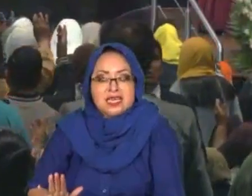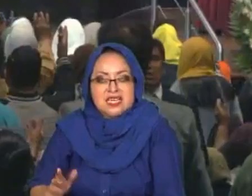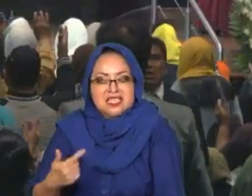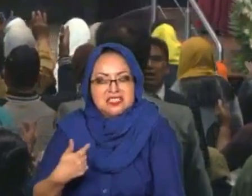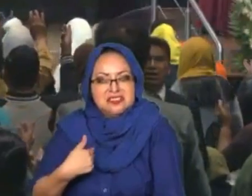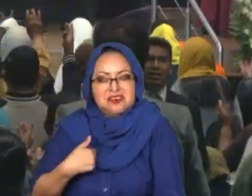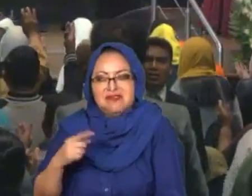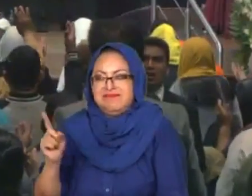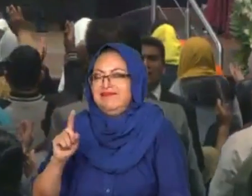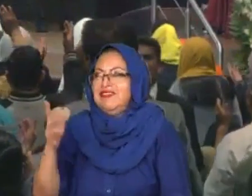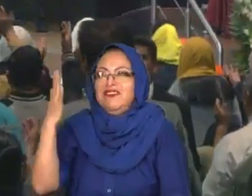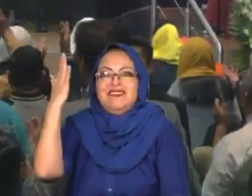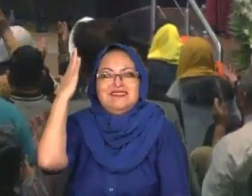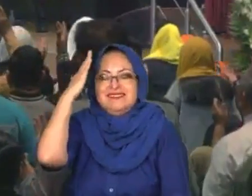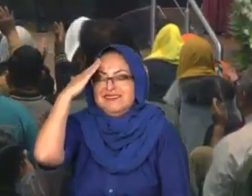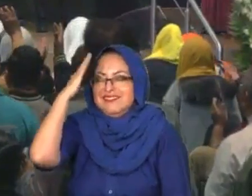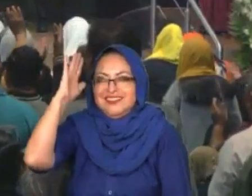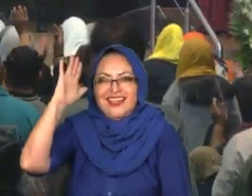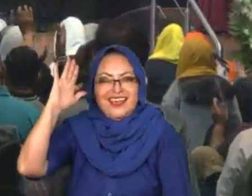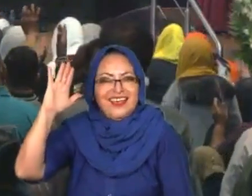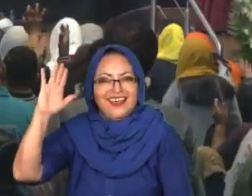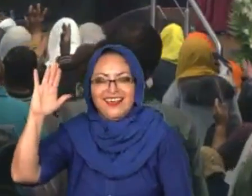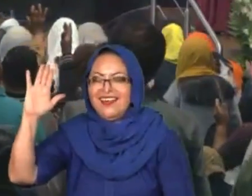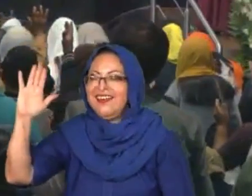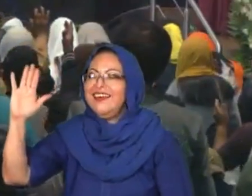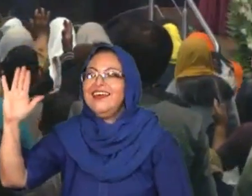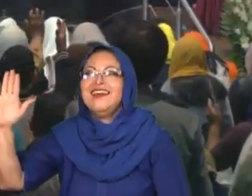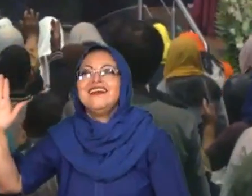no sé dónde